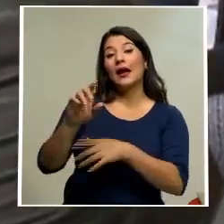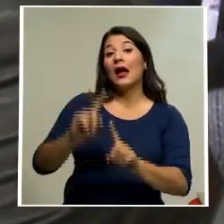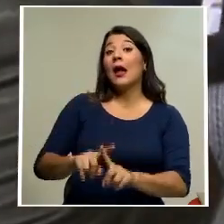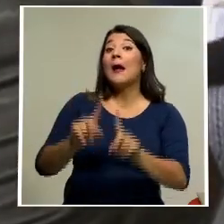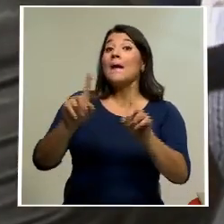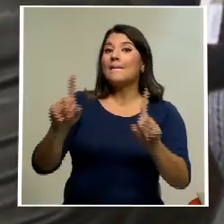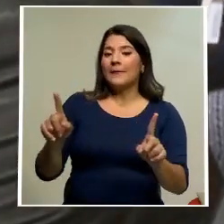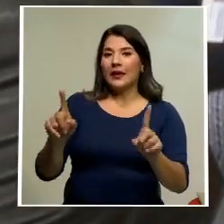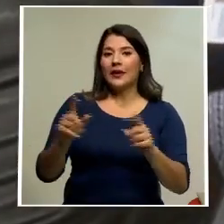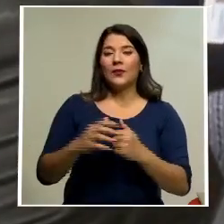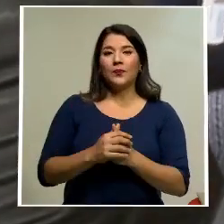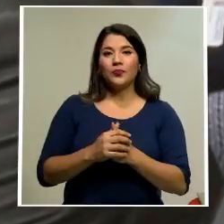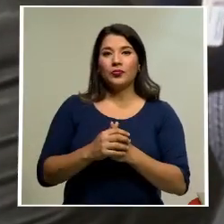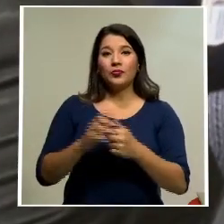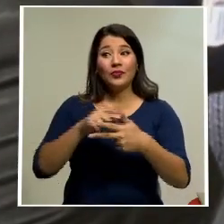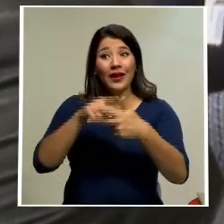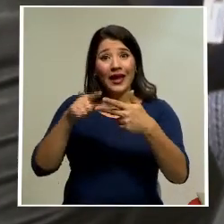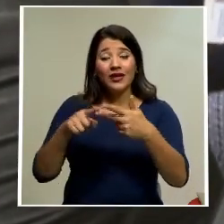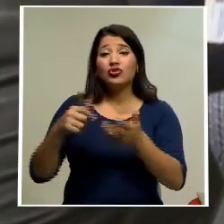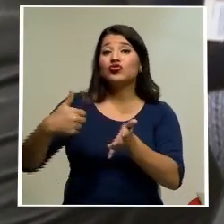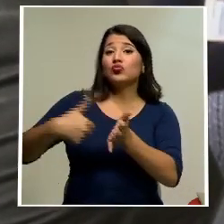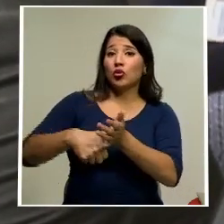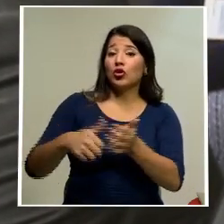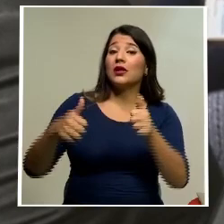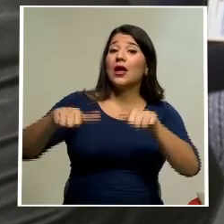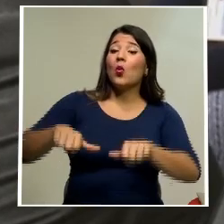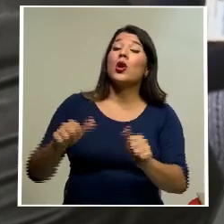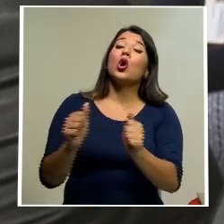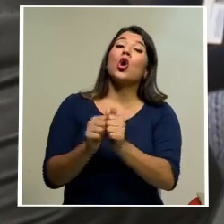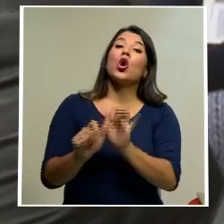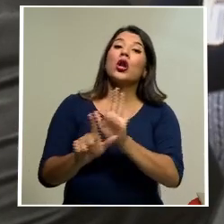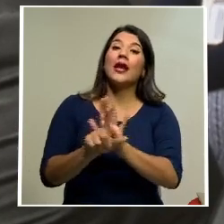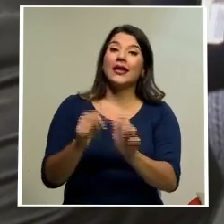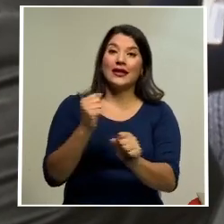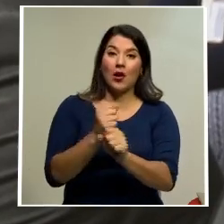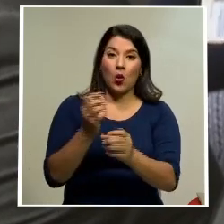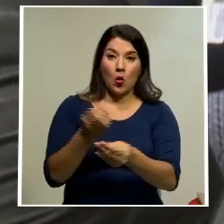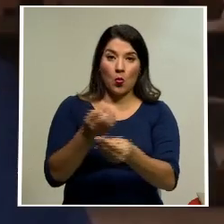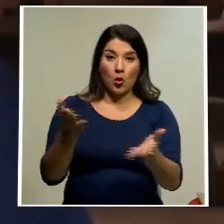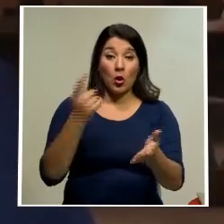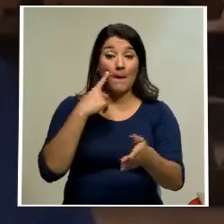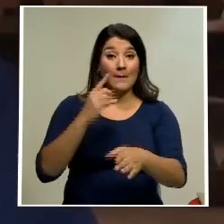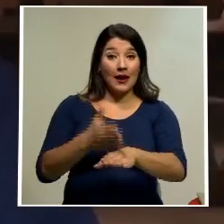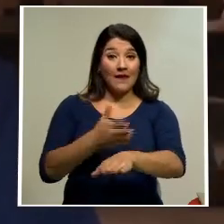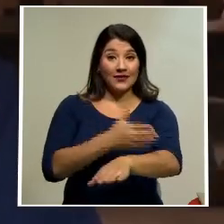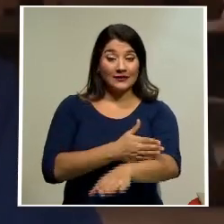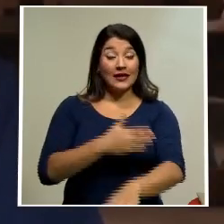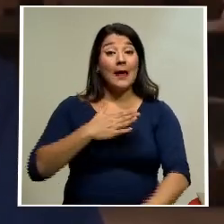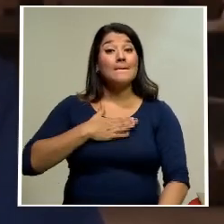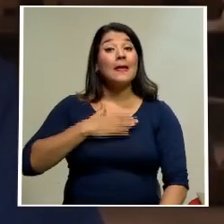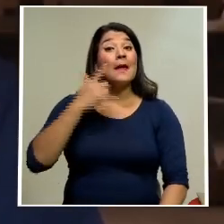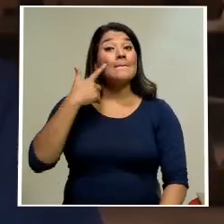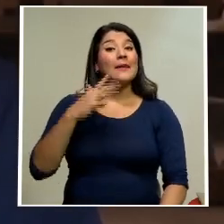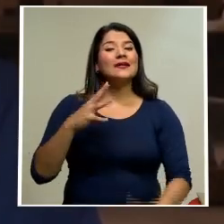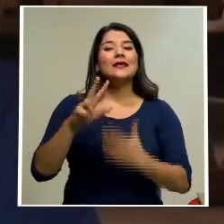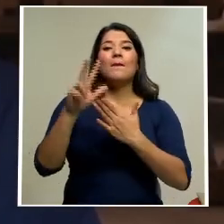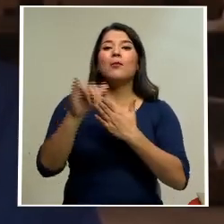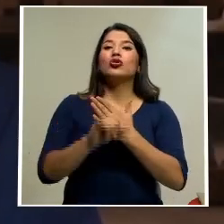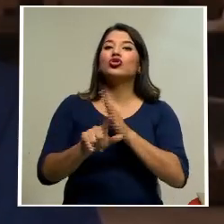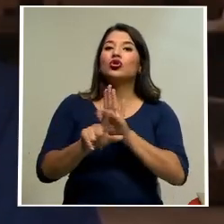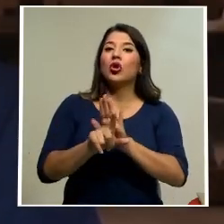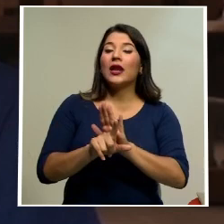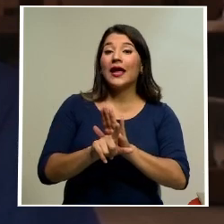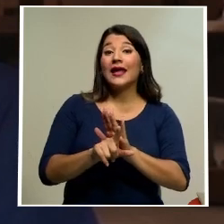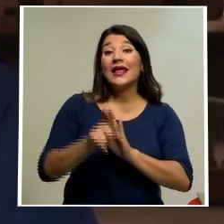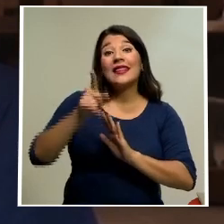votado a favor de la iniciativa y votará para que Empleo Público siga su camino. A mí me parece que el proyecto de ley se iba a